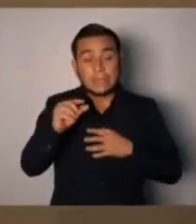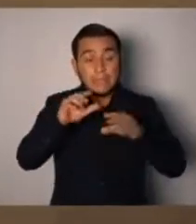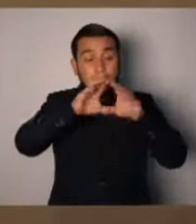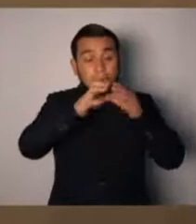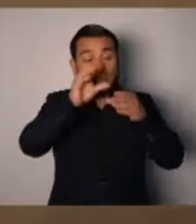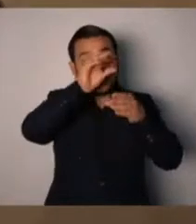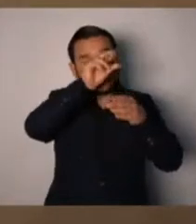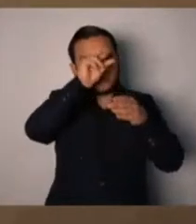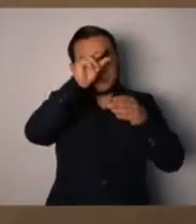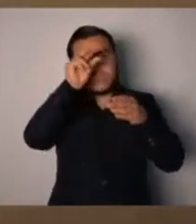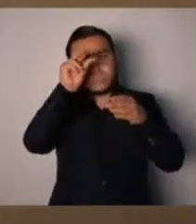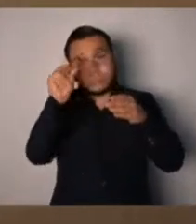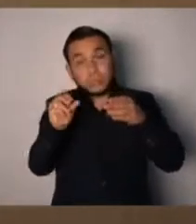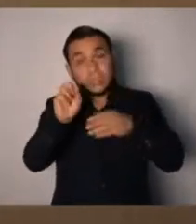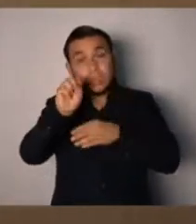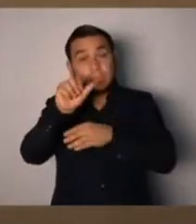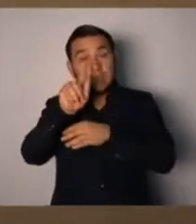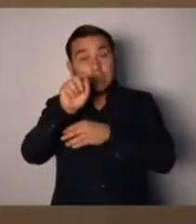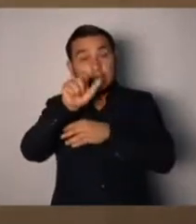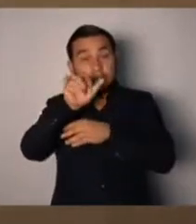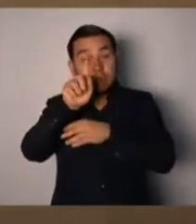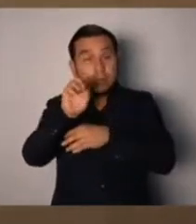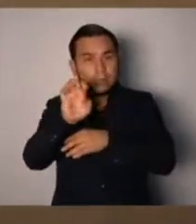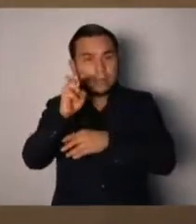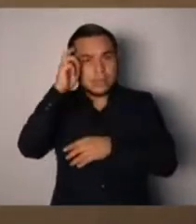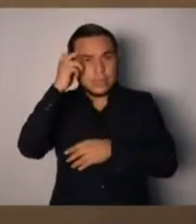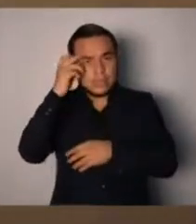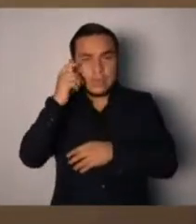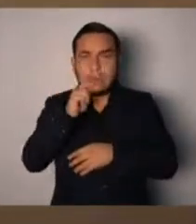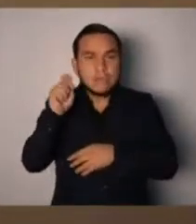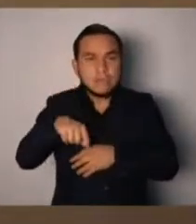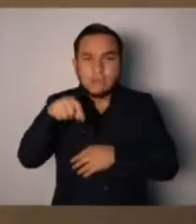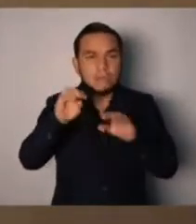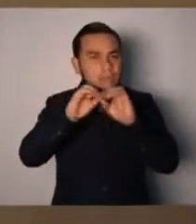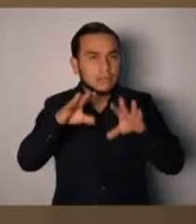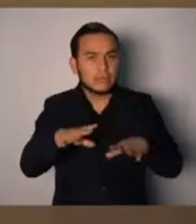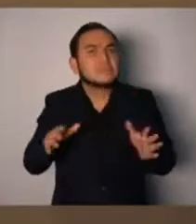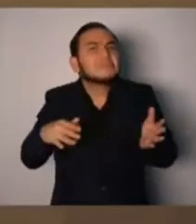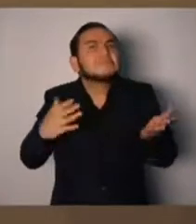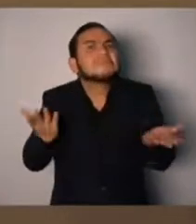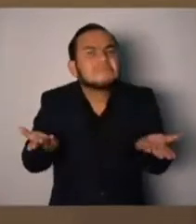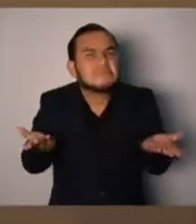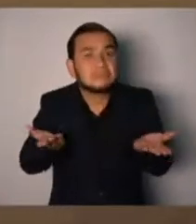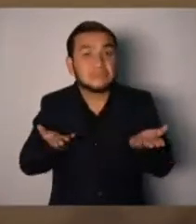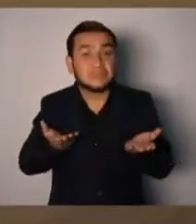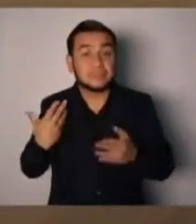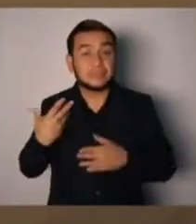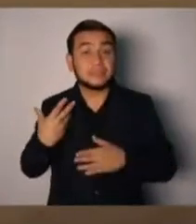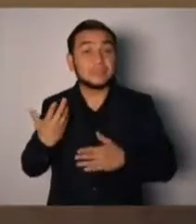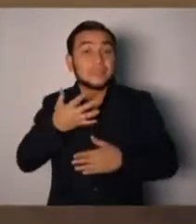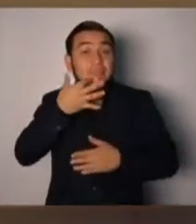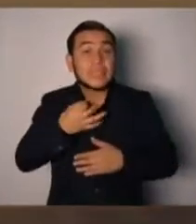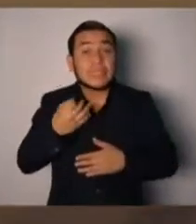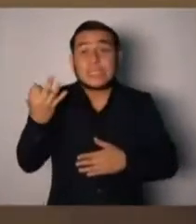transmisión sí pero por qué porque no hay buena señal de internet entonces yo necesito que